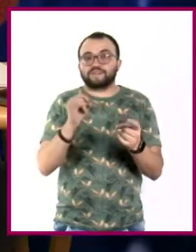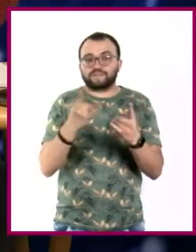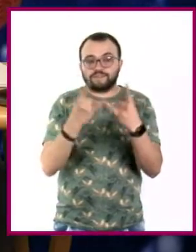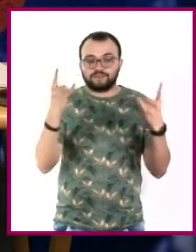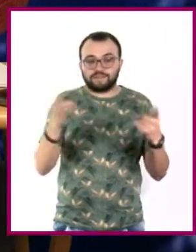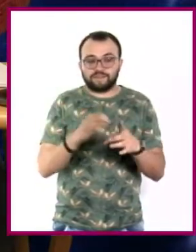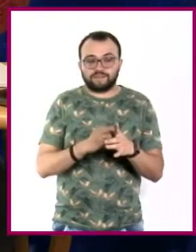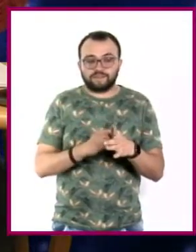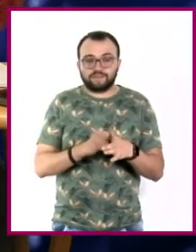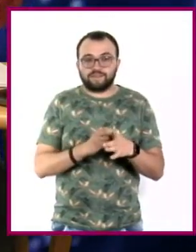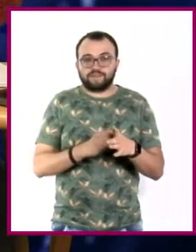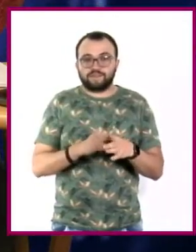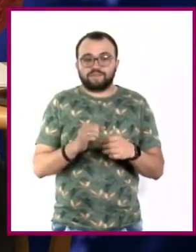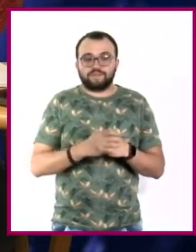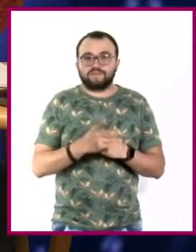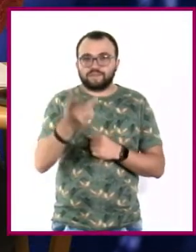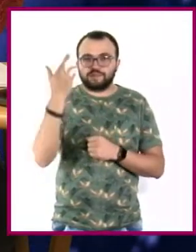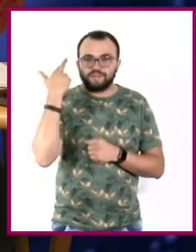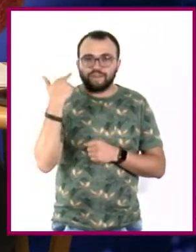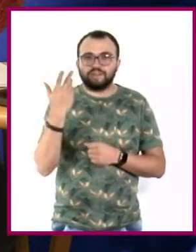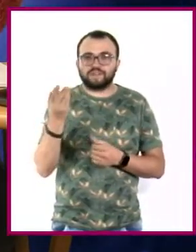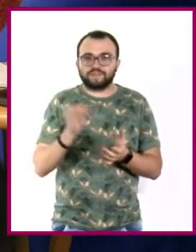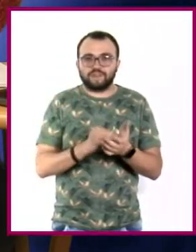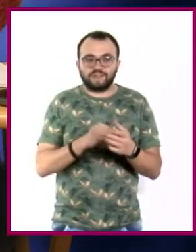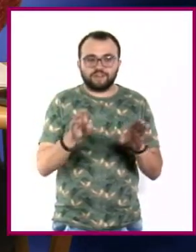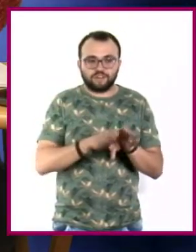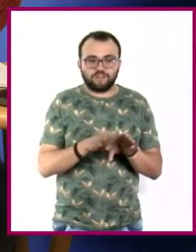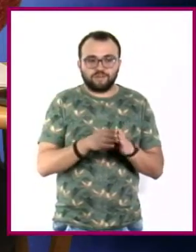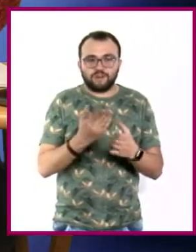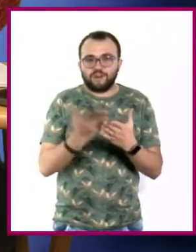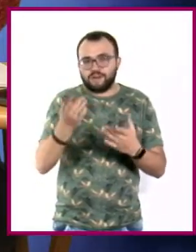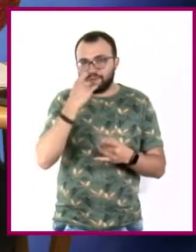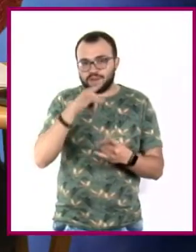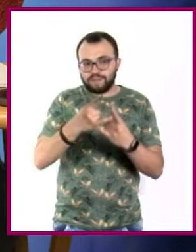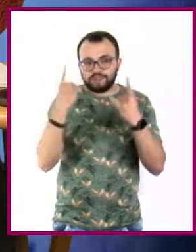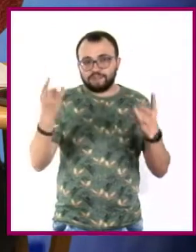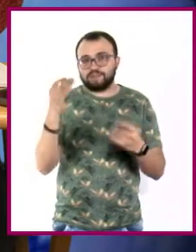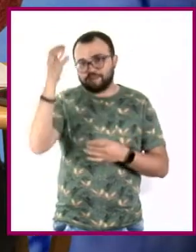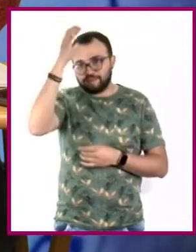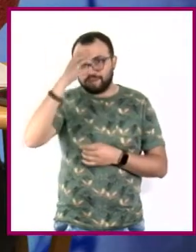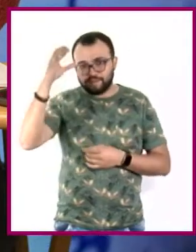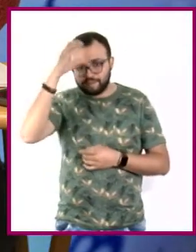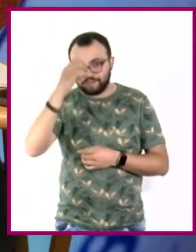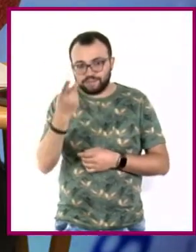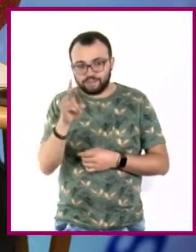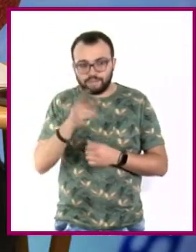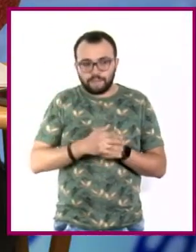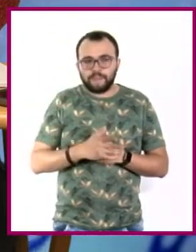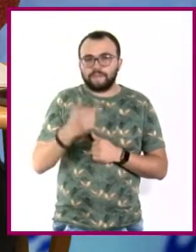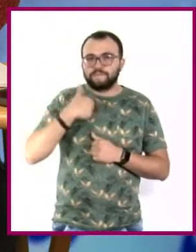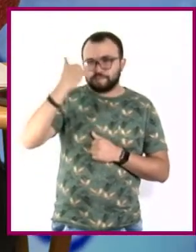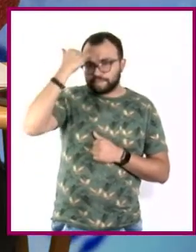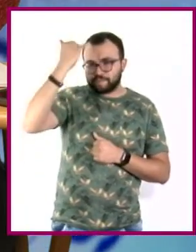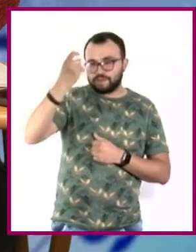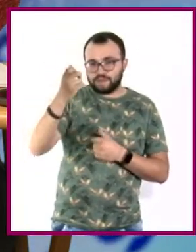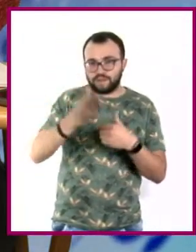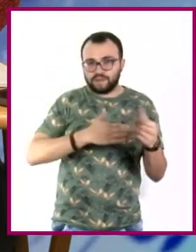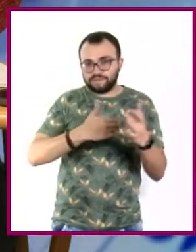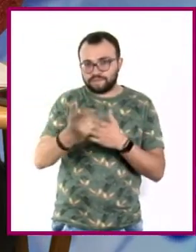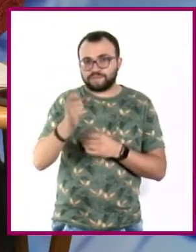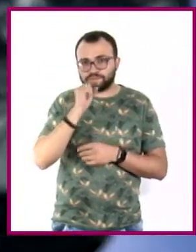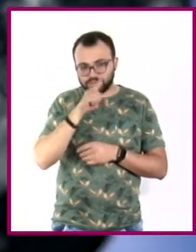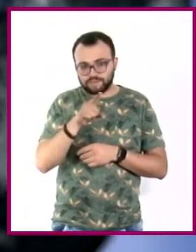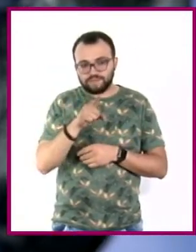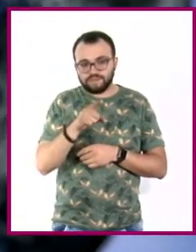históricos. Suena a que estamos en un momento determinante para la historia y las ciencias. Imagino que esos modelos matemáticos